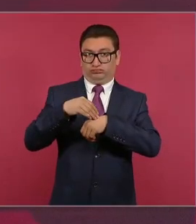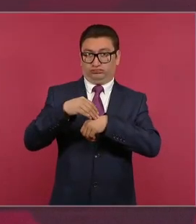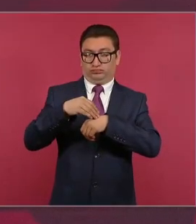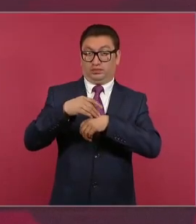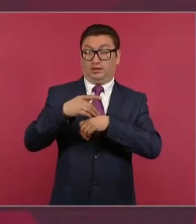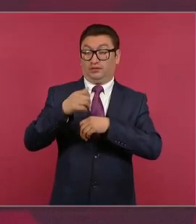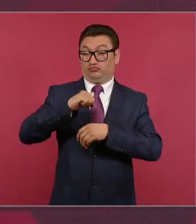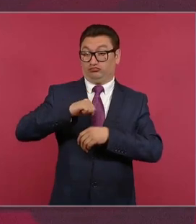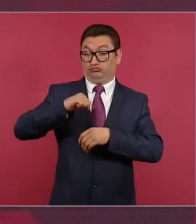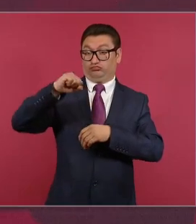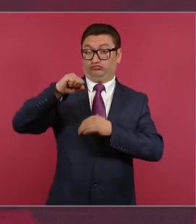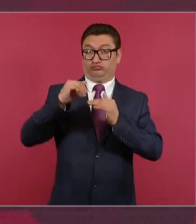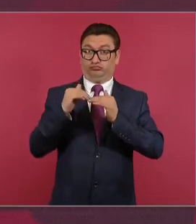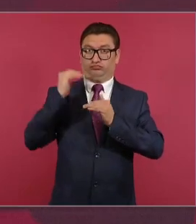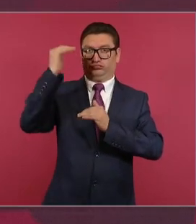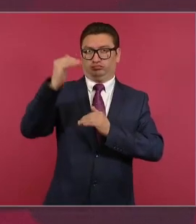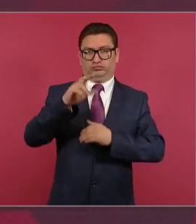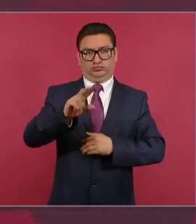de la inflación.